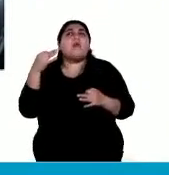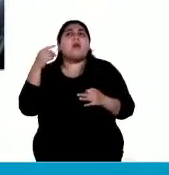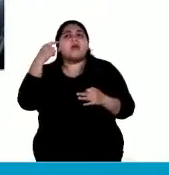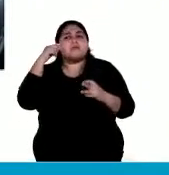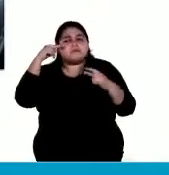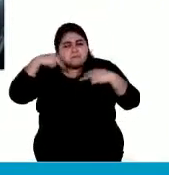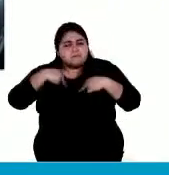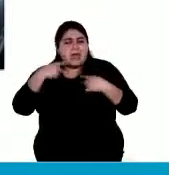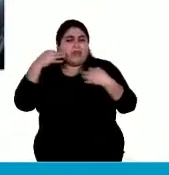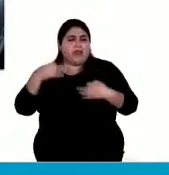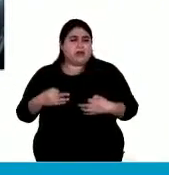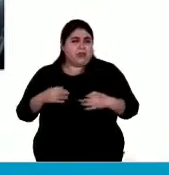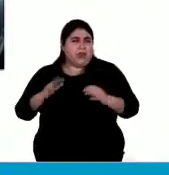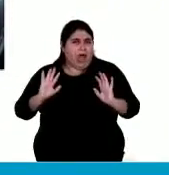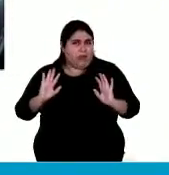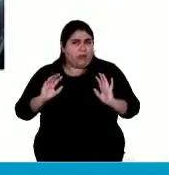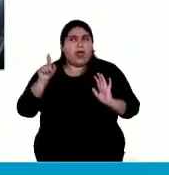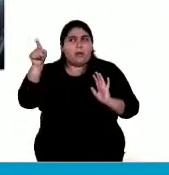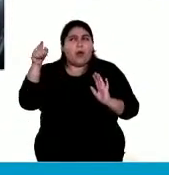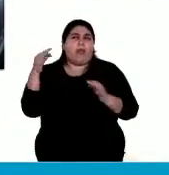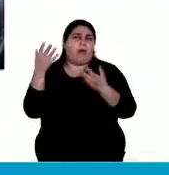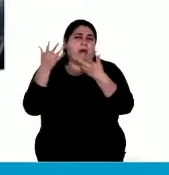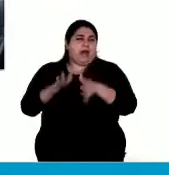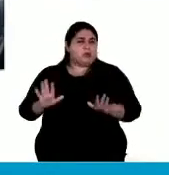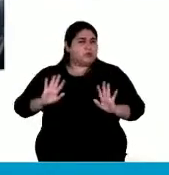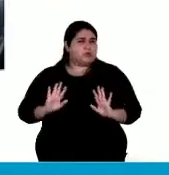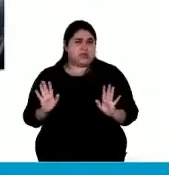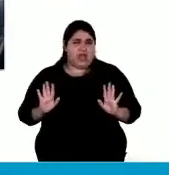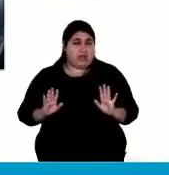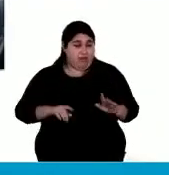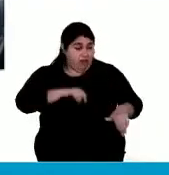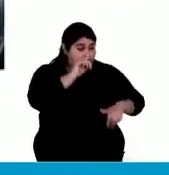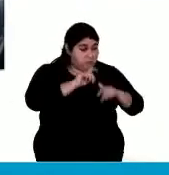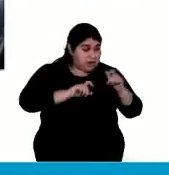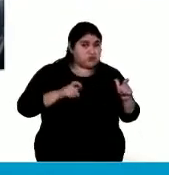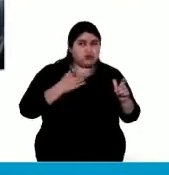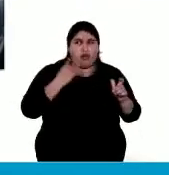renunciado. Es lo que millones de bonaerenses le van a agradecer. Gracias.